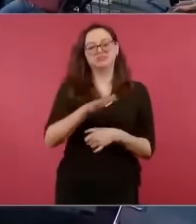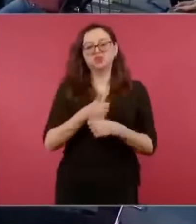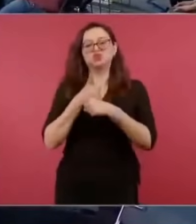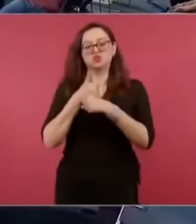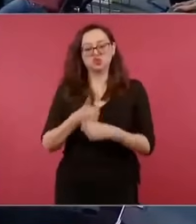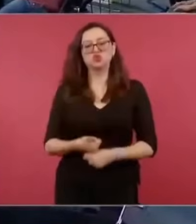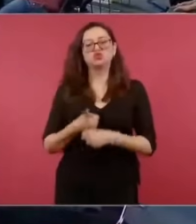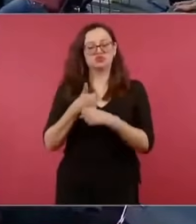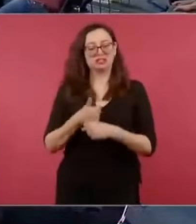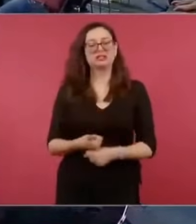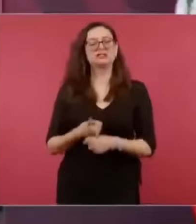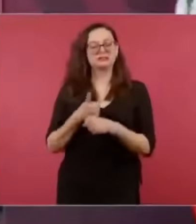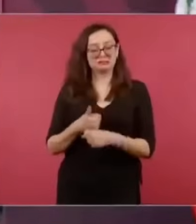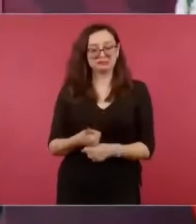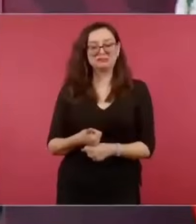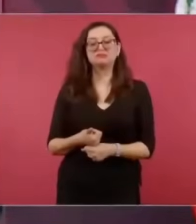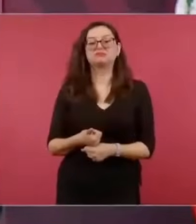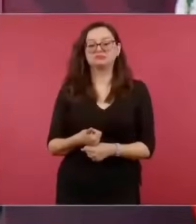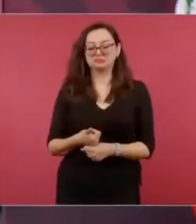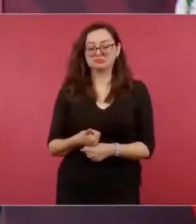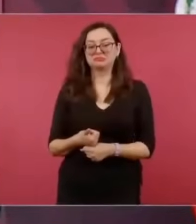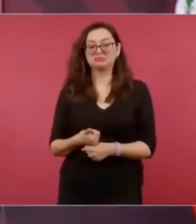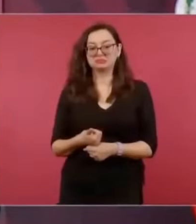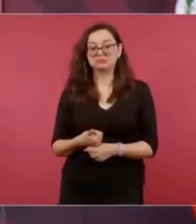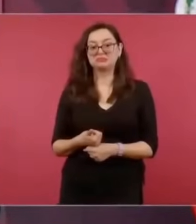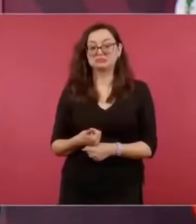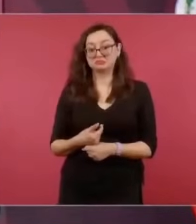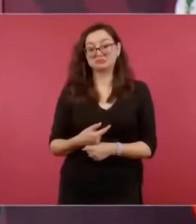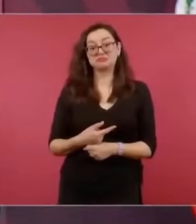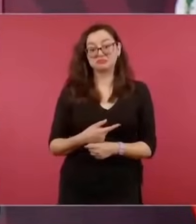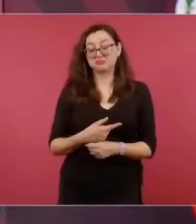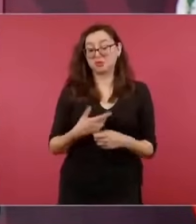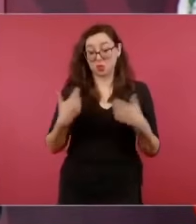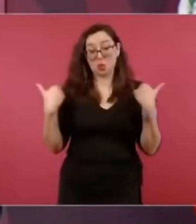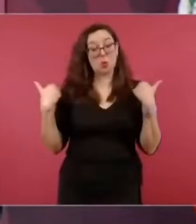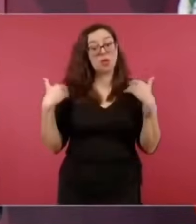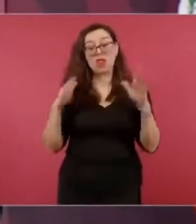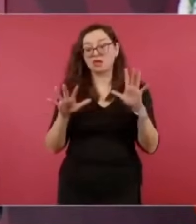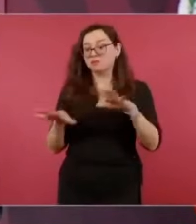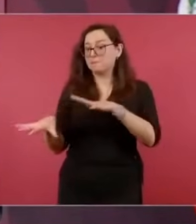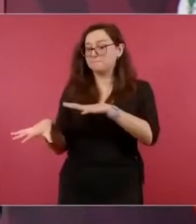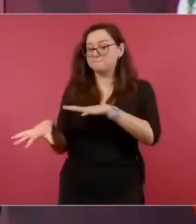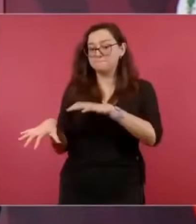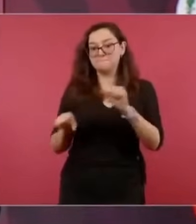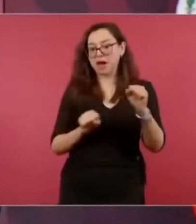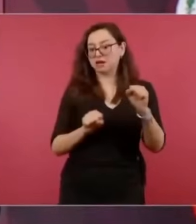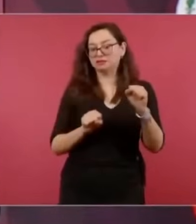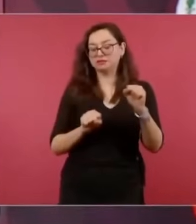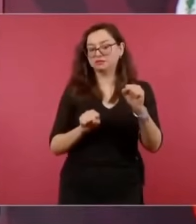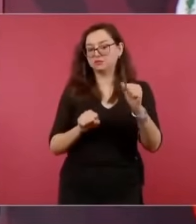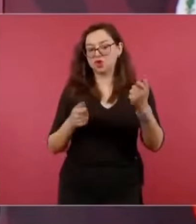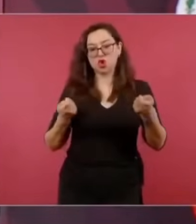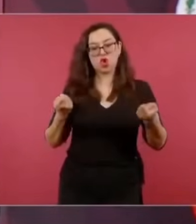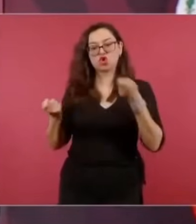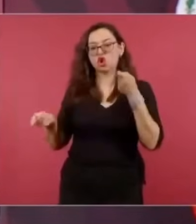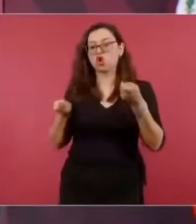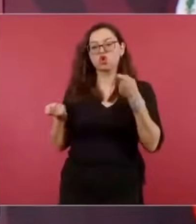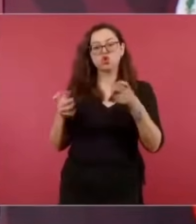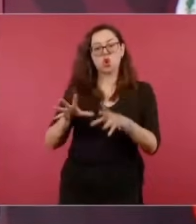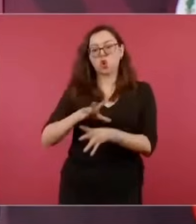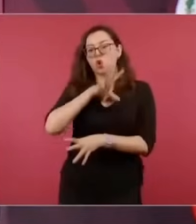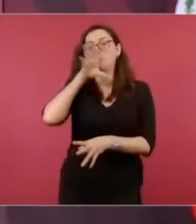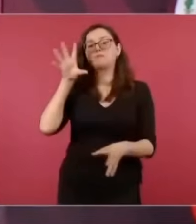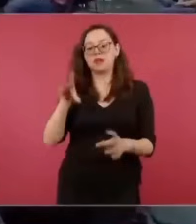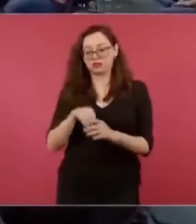y nos hubiesen absorbido por completo desde el extranjero.